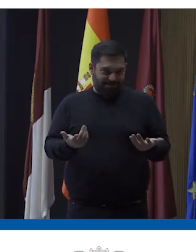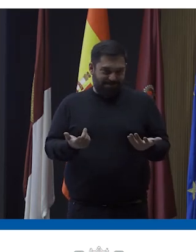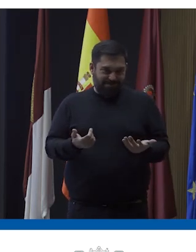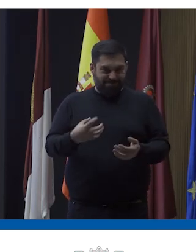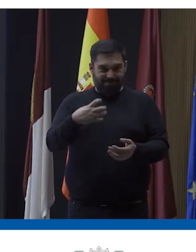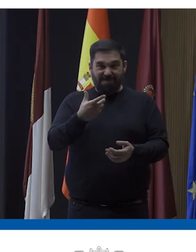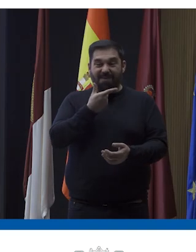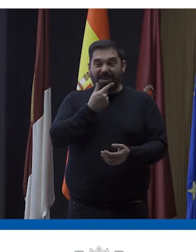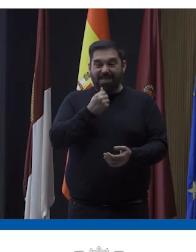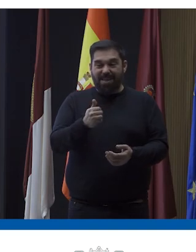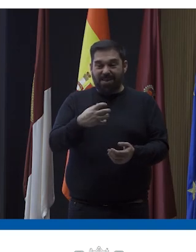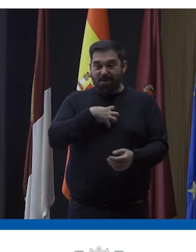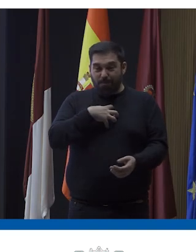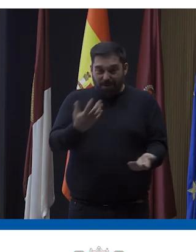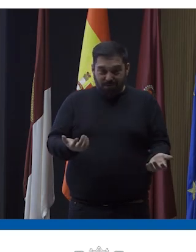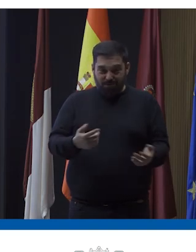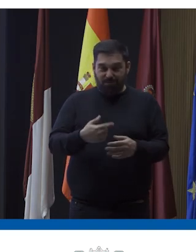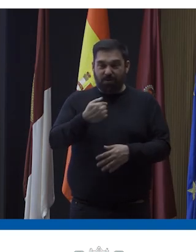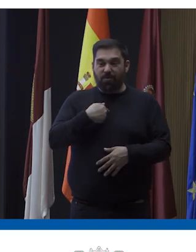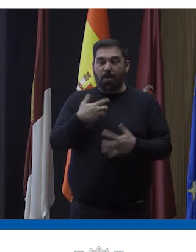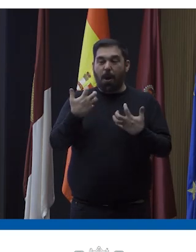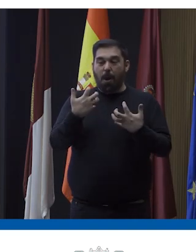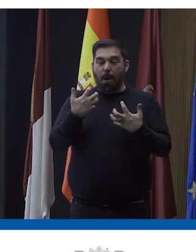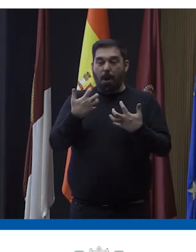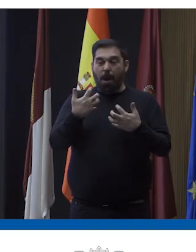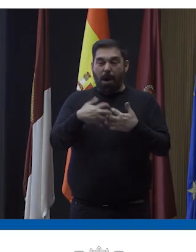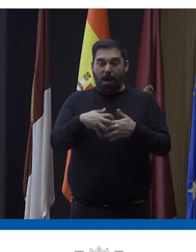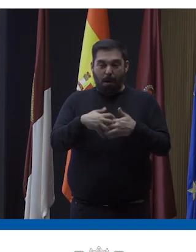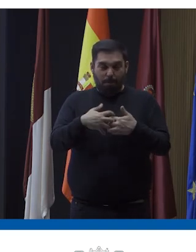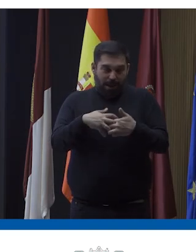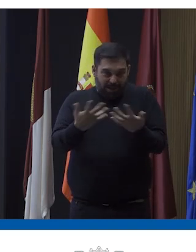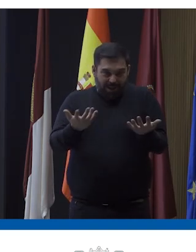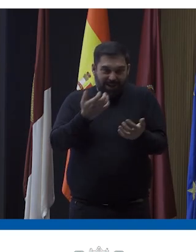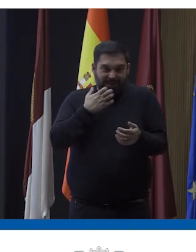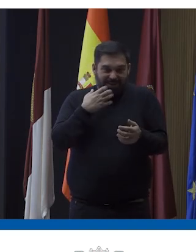una máquina normal de abdominales de un gimnasio, que si era útil o no, porque si no lo dejo.